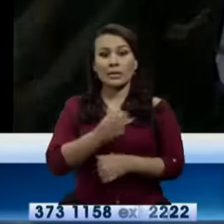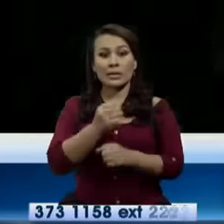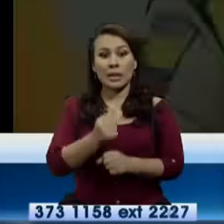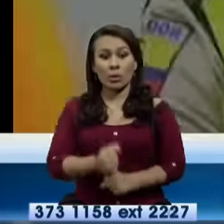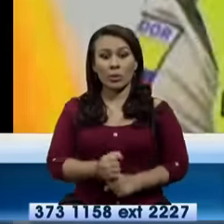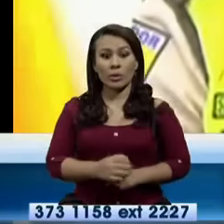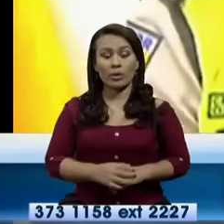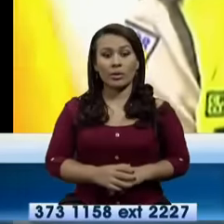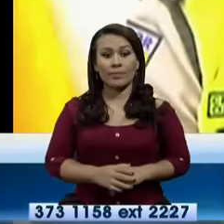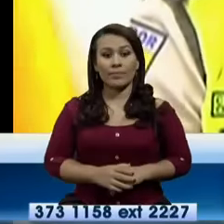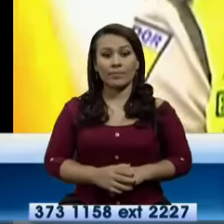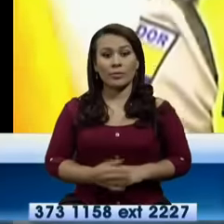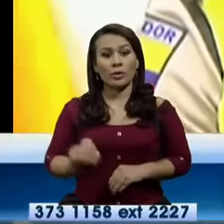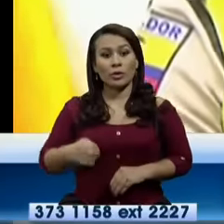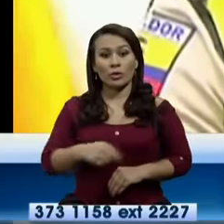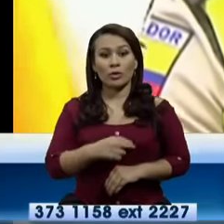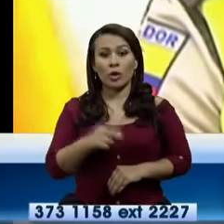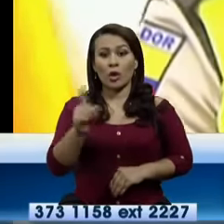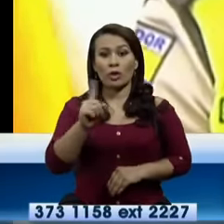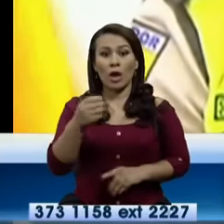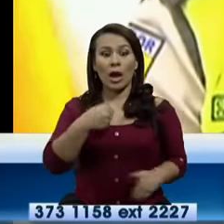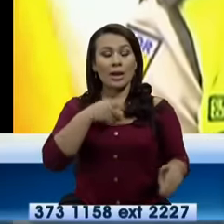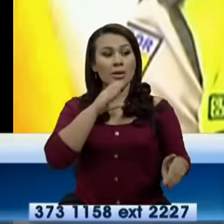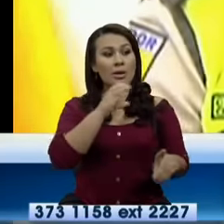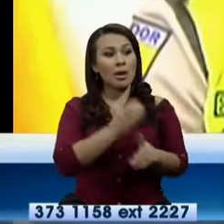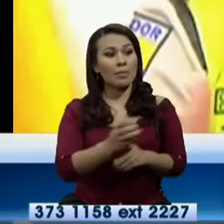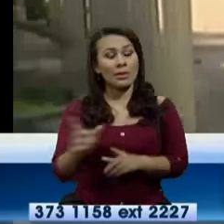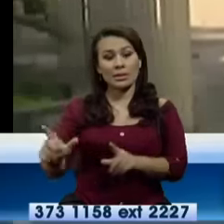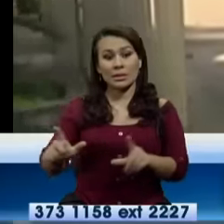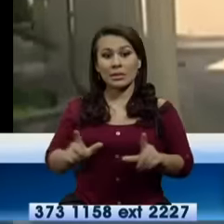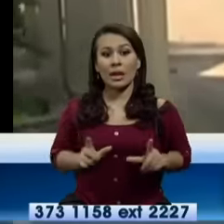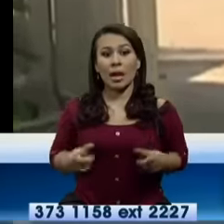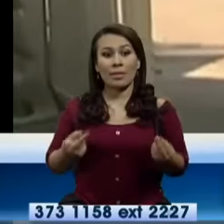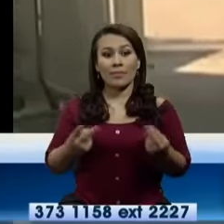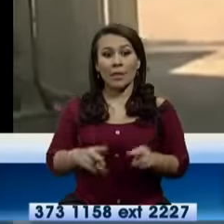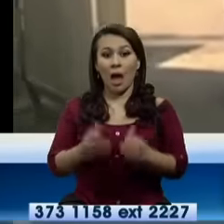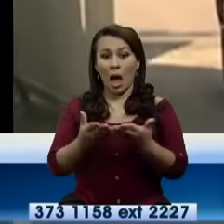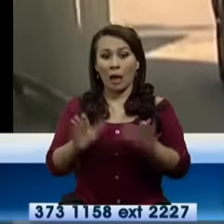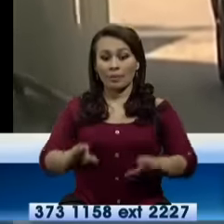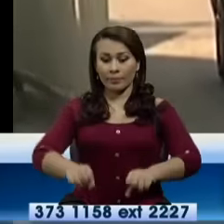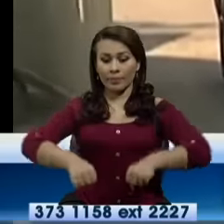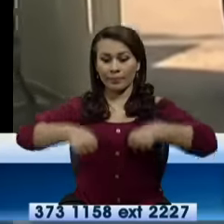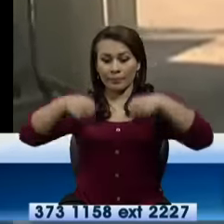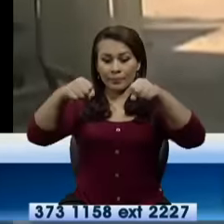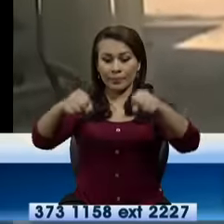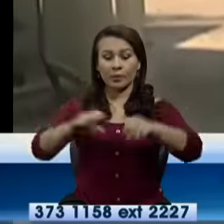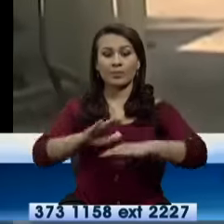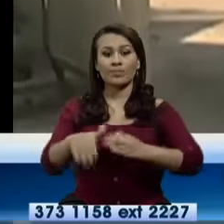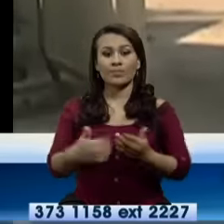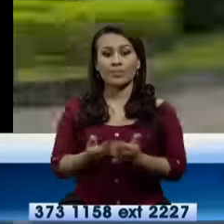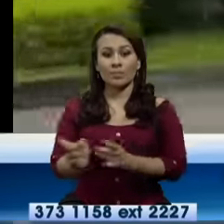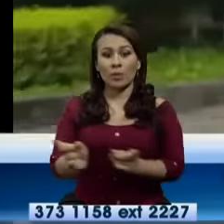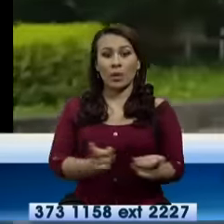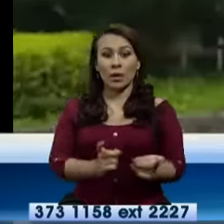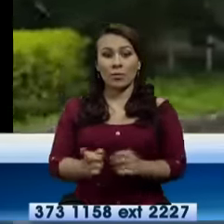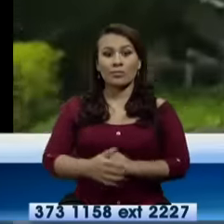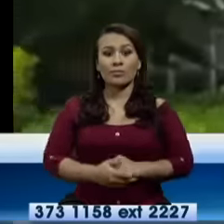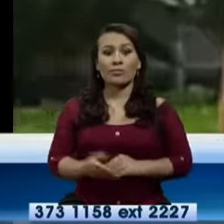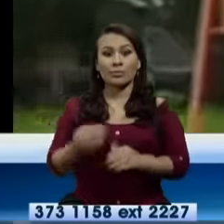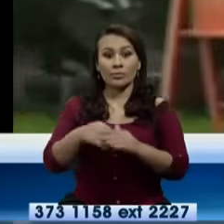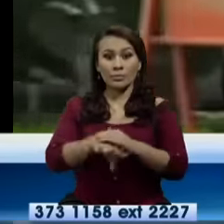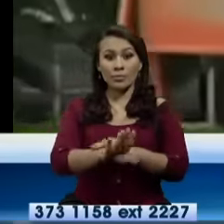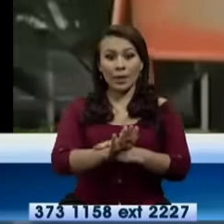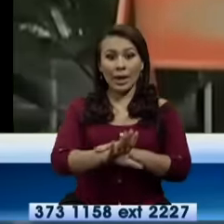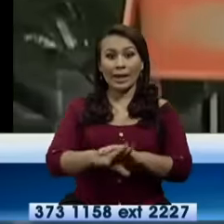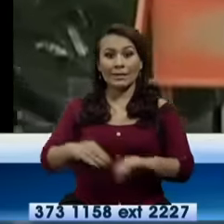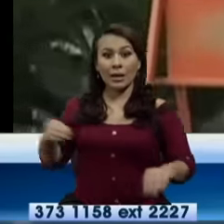solamente exigir la licencia sino registrar el vehículo abrir cajuelas de los vehículos tanto a la entrada como a la